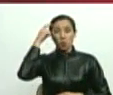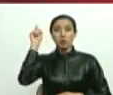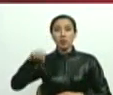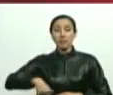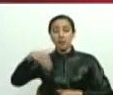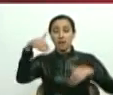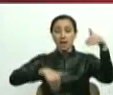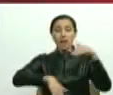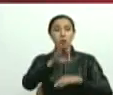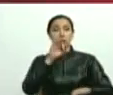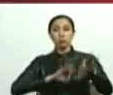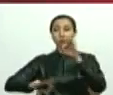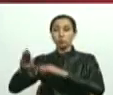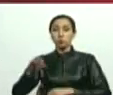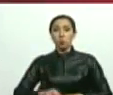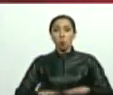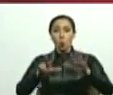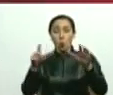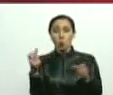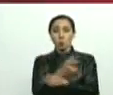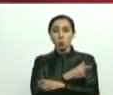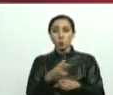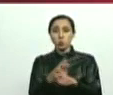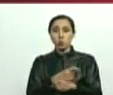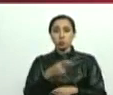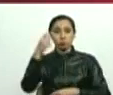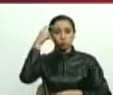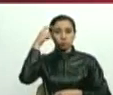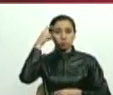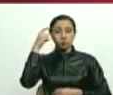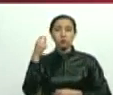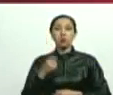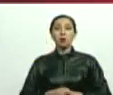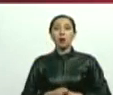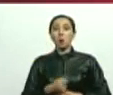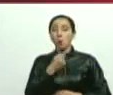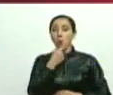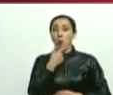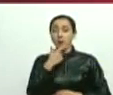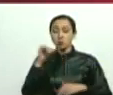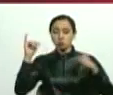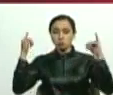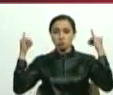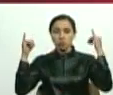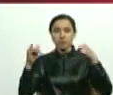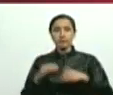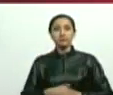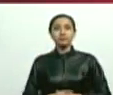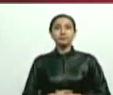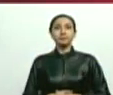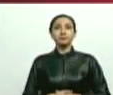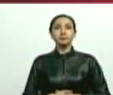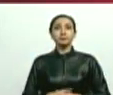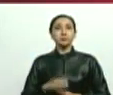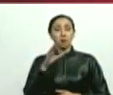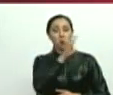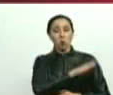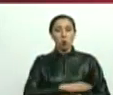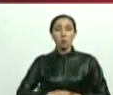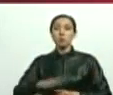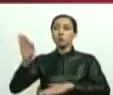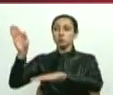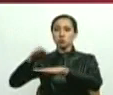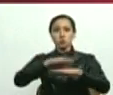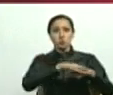8 de agosto. 8 de agosto va a ser un día bonito de fiesta. Ya la Comisión Electoral anunciará los centros